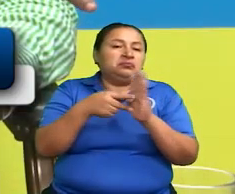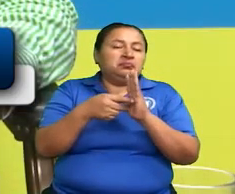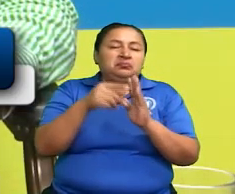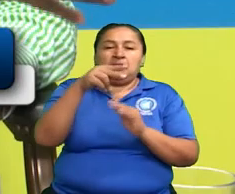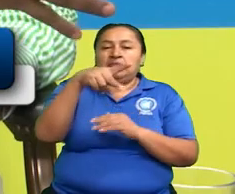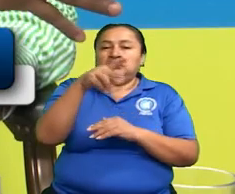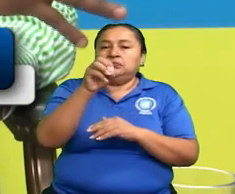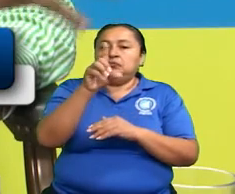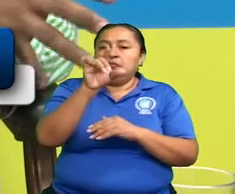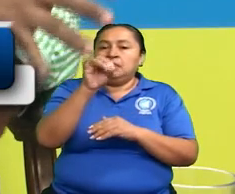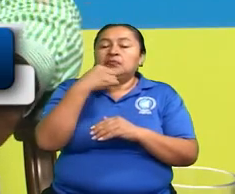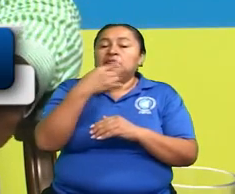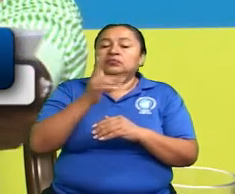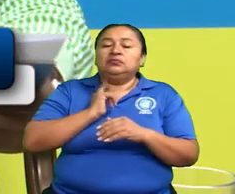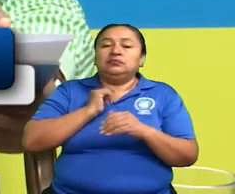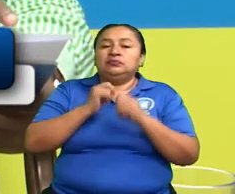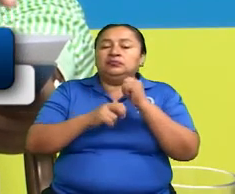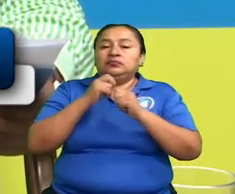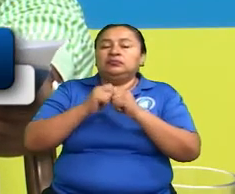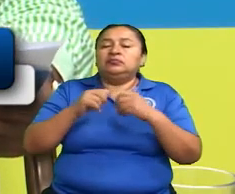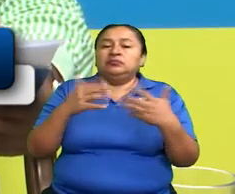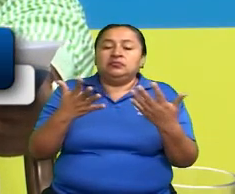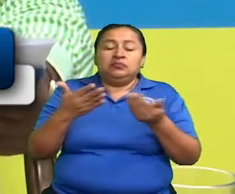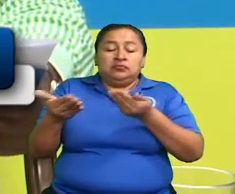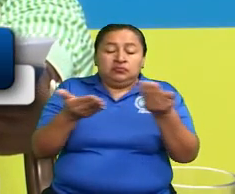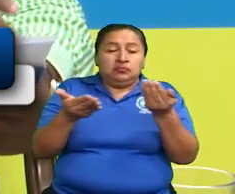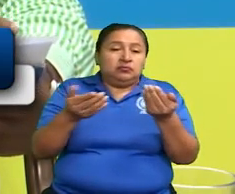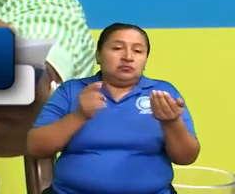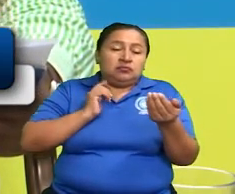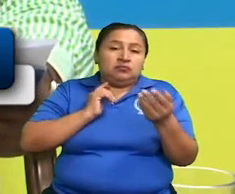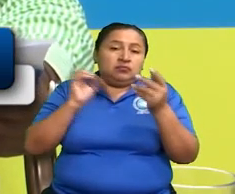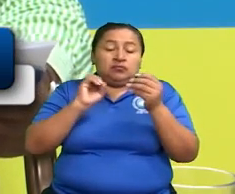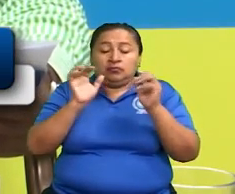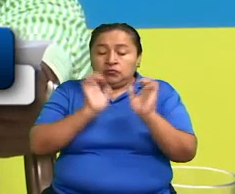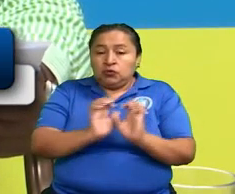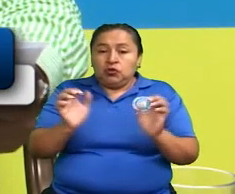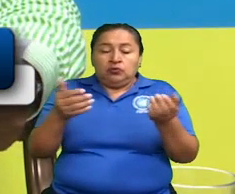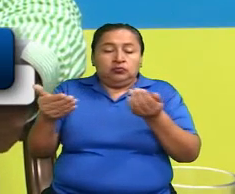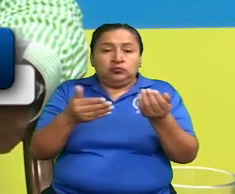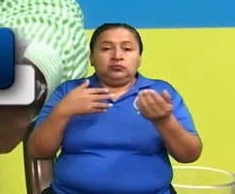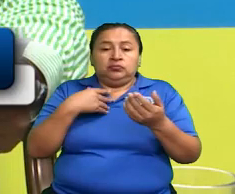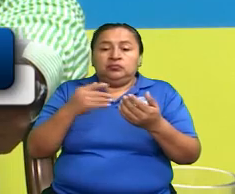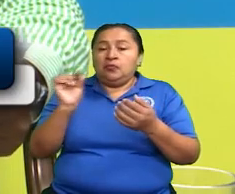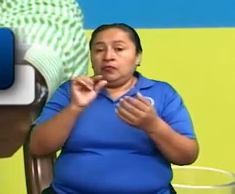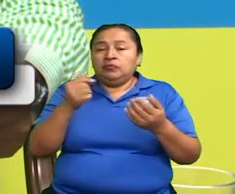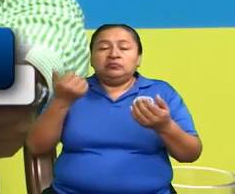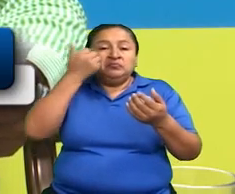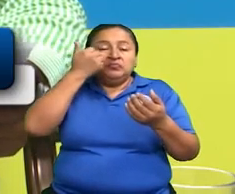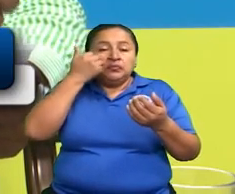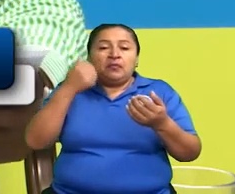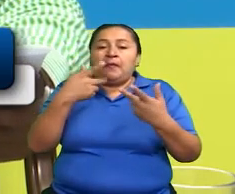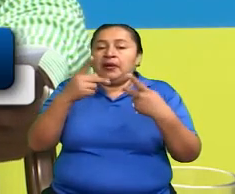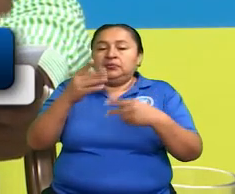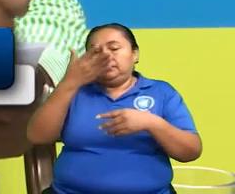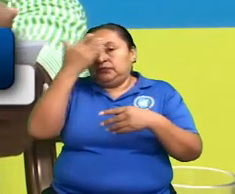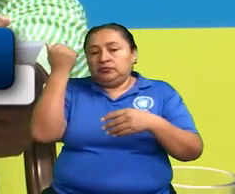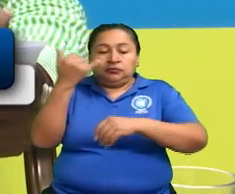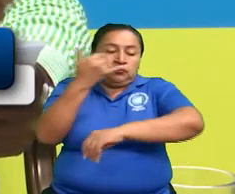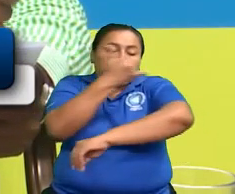qué consecuencia trae esto en un recién nacido, un niño que acaba de salir del hospital y que no se le ponga